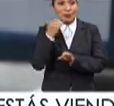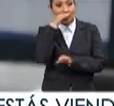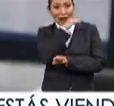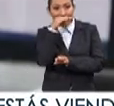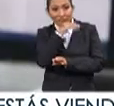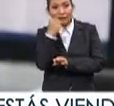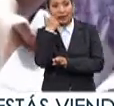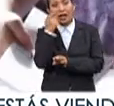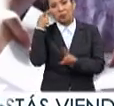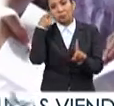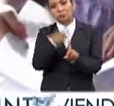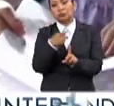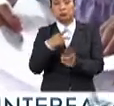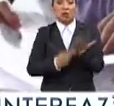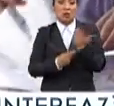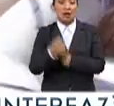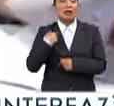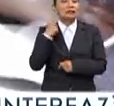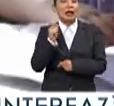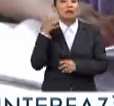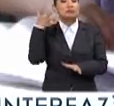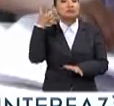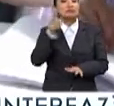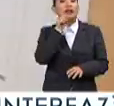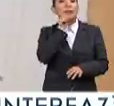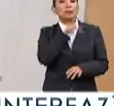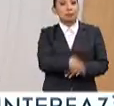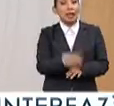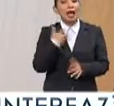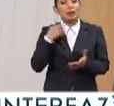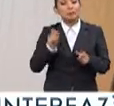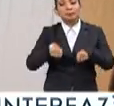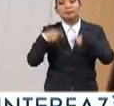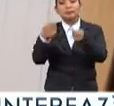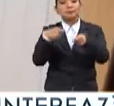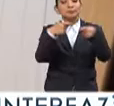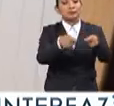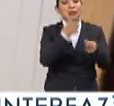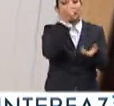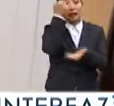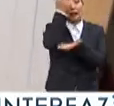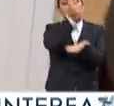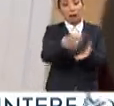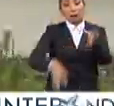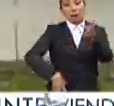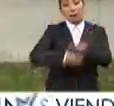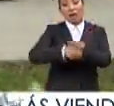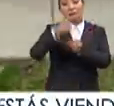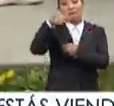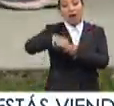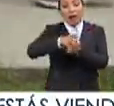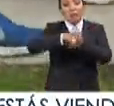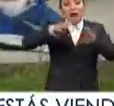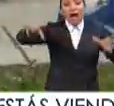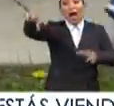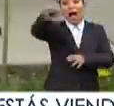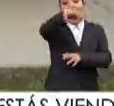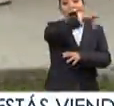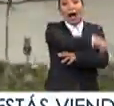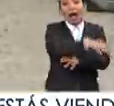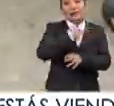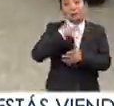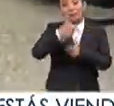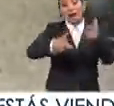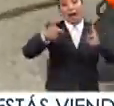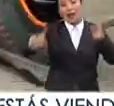proyecto implicará además la asignación de recursos adicionales para aumentar los bajos